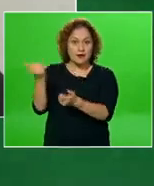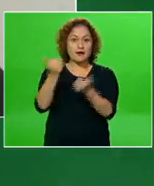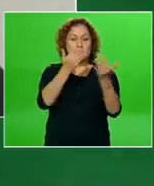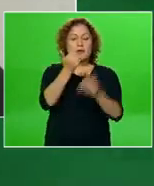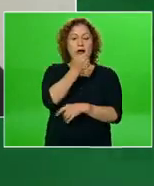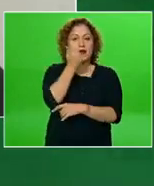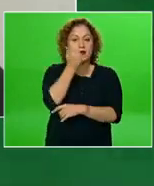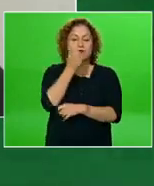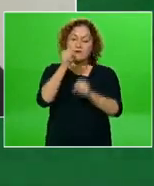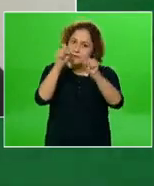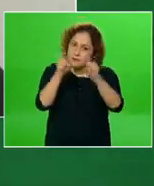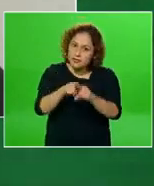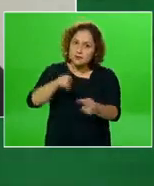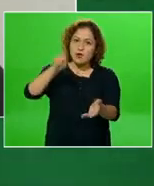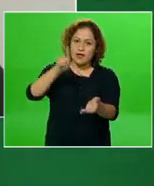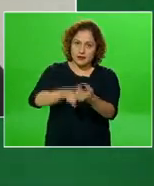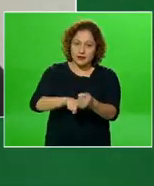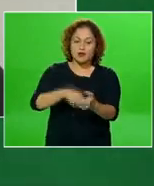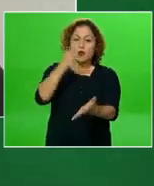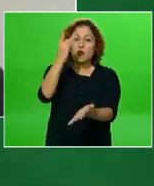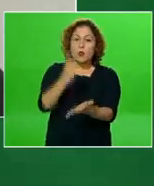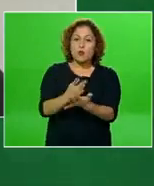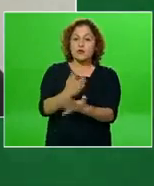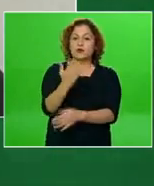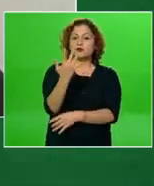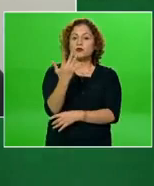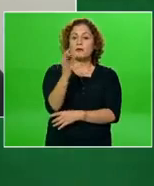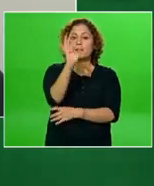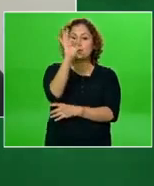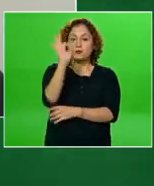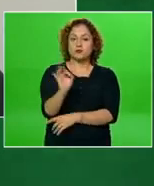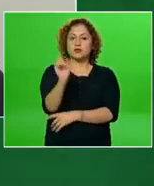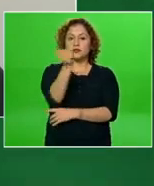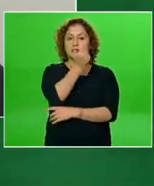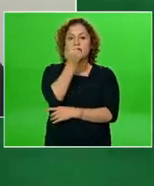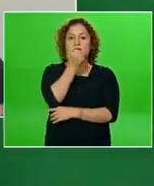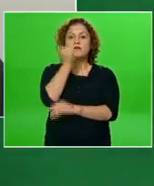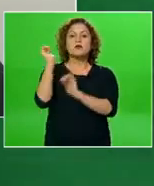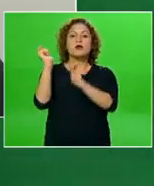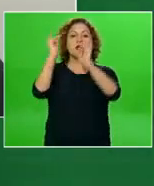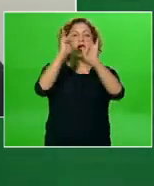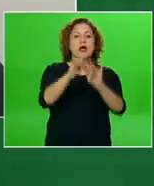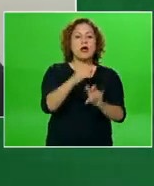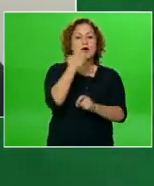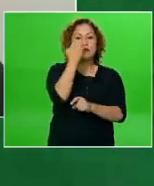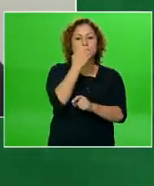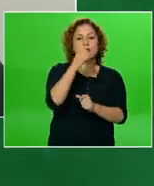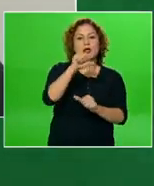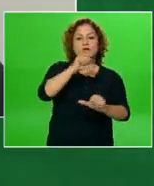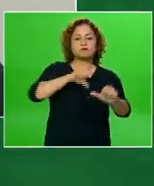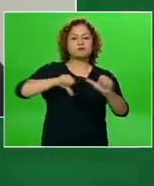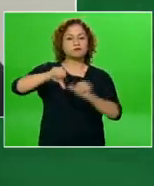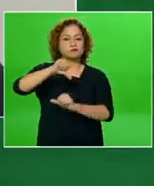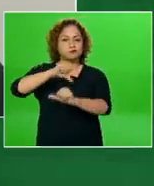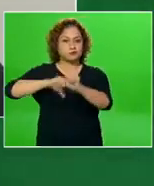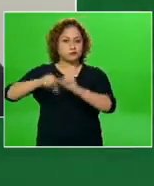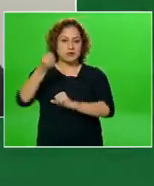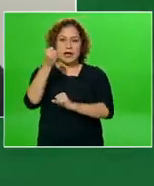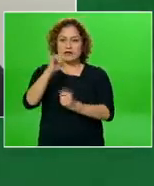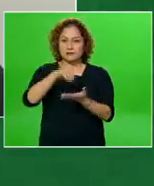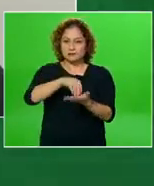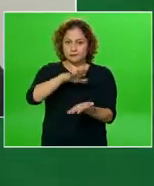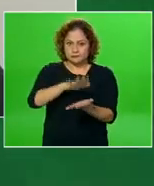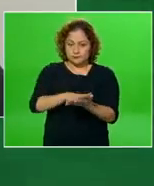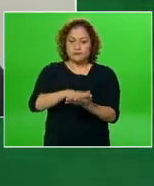de los escolares pues obviamente entonces esto también mantiene bajo control y finalmente protocolos que van